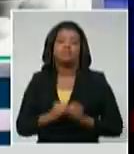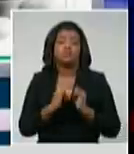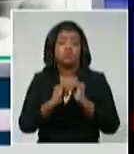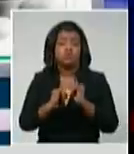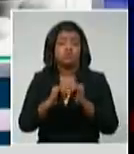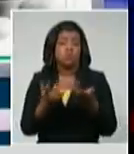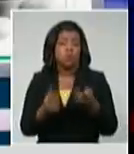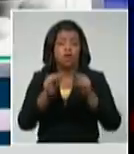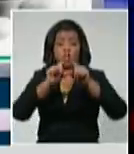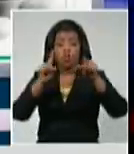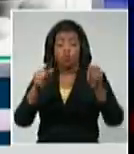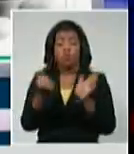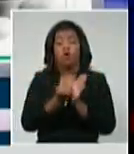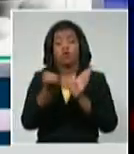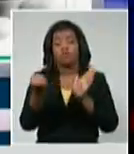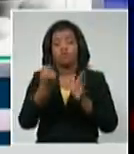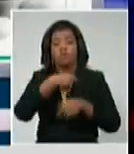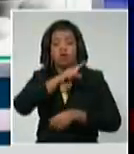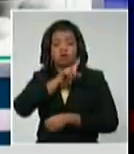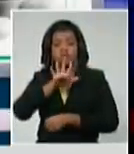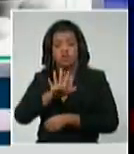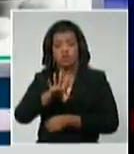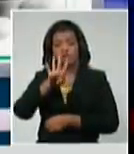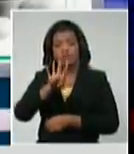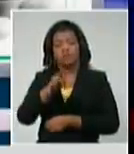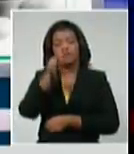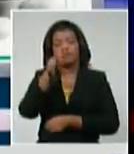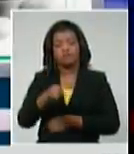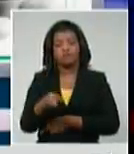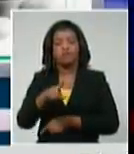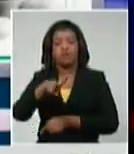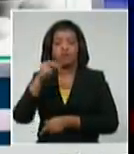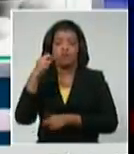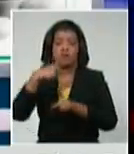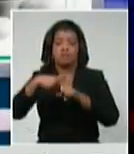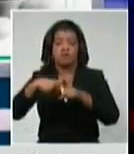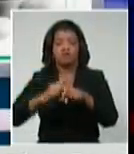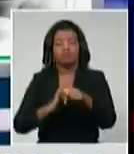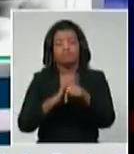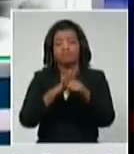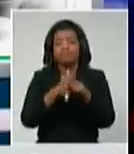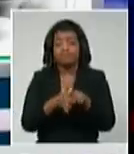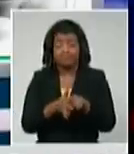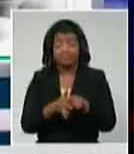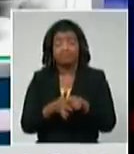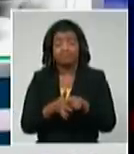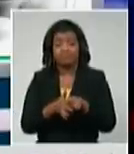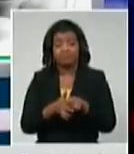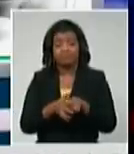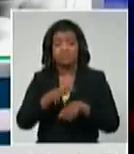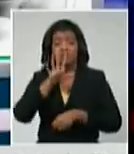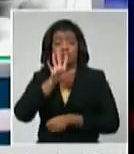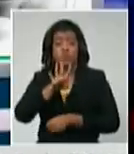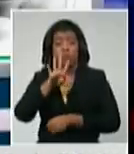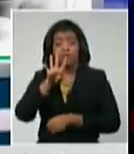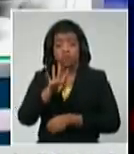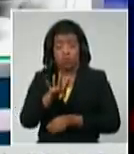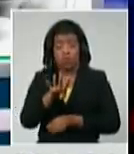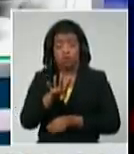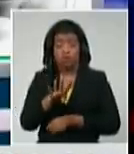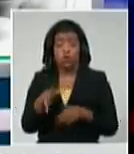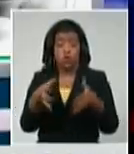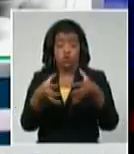en el día de ayer 54 nuevos casos positivos a la COVID-19, 54, y de este